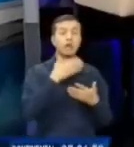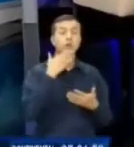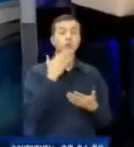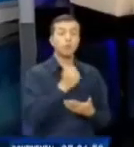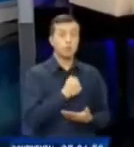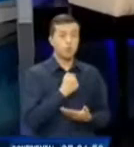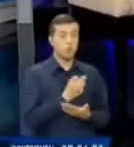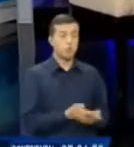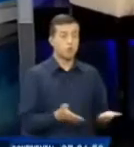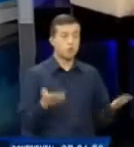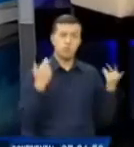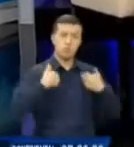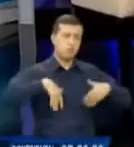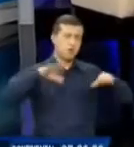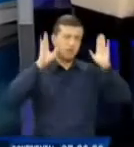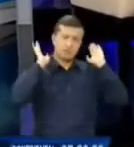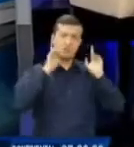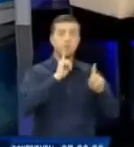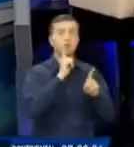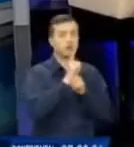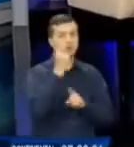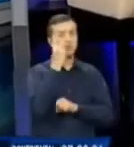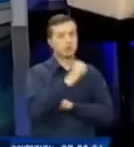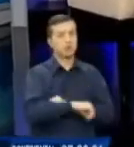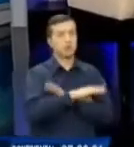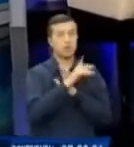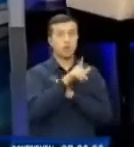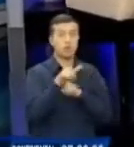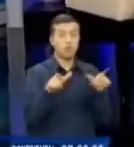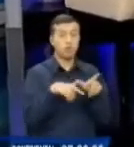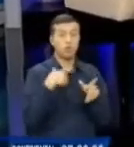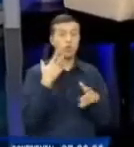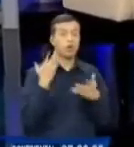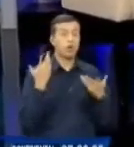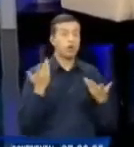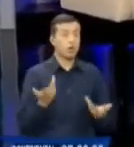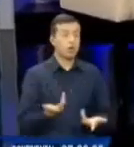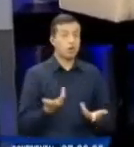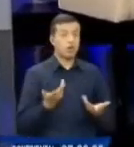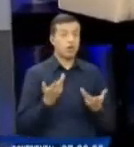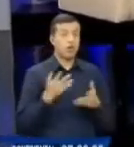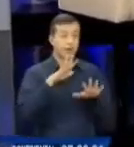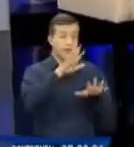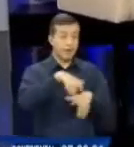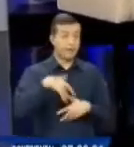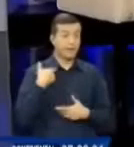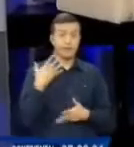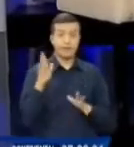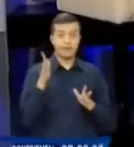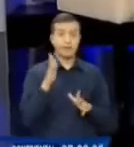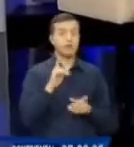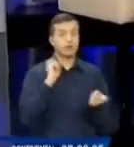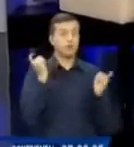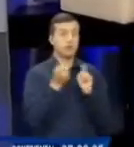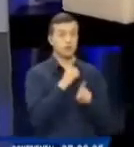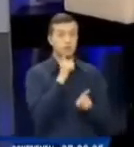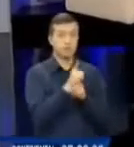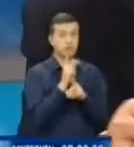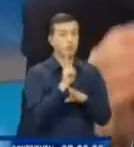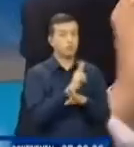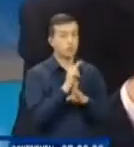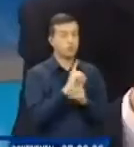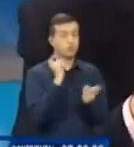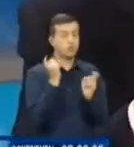tenencia de tierra independientemente que está claro que las tierras improductivas pasarían a tener otro tipo de función y uso